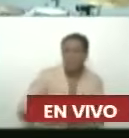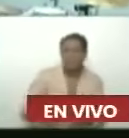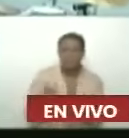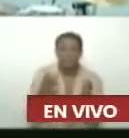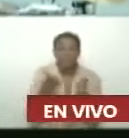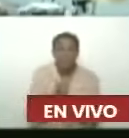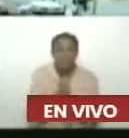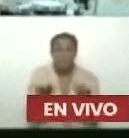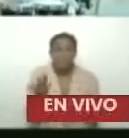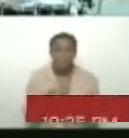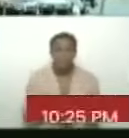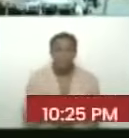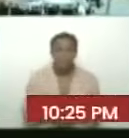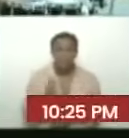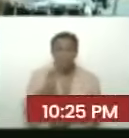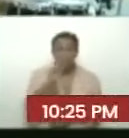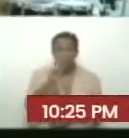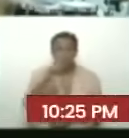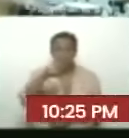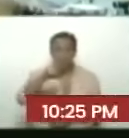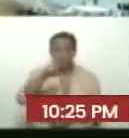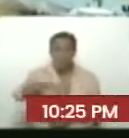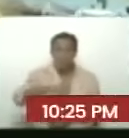trata de Suso.